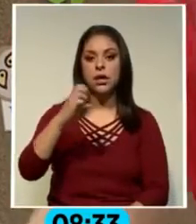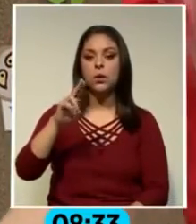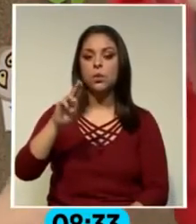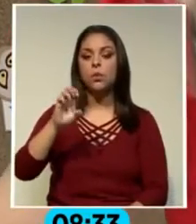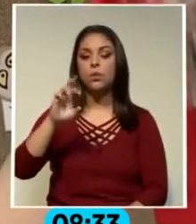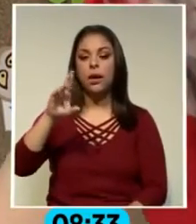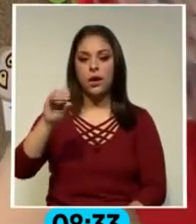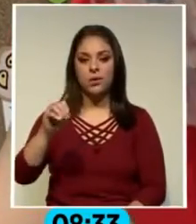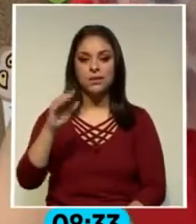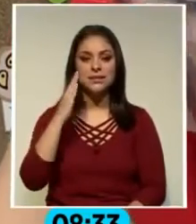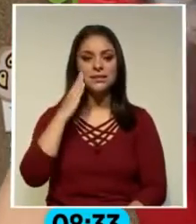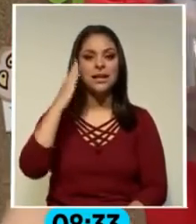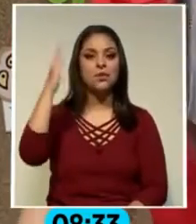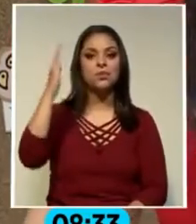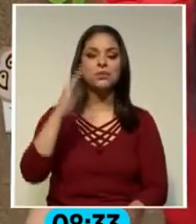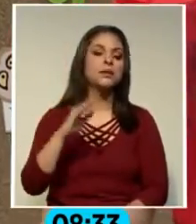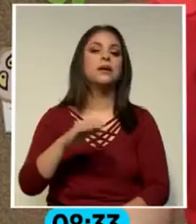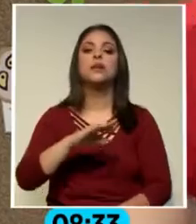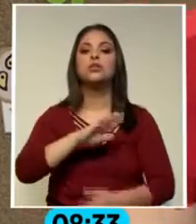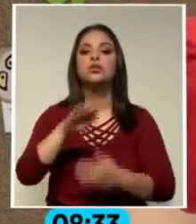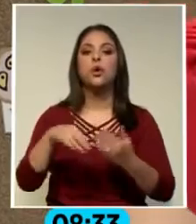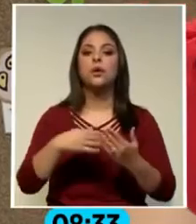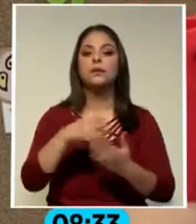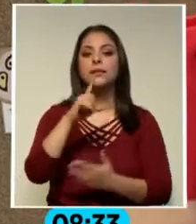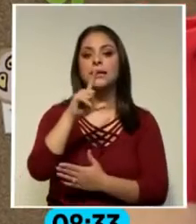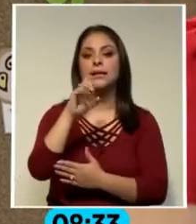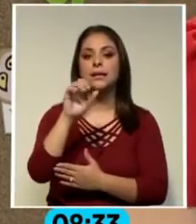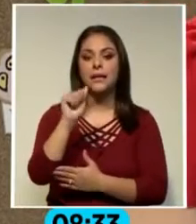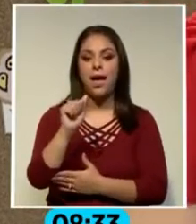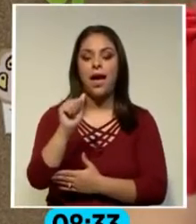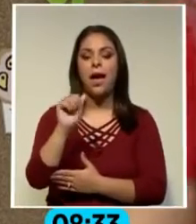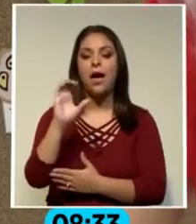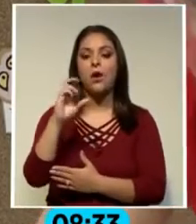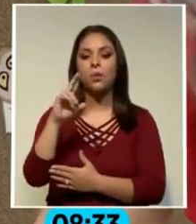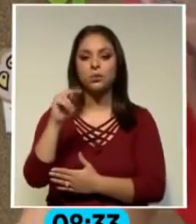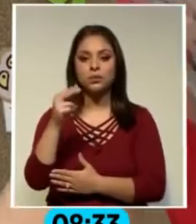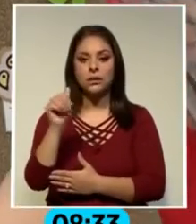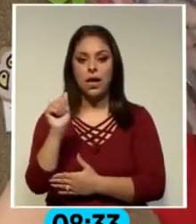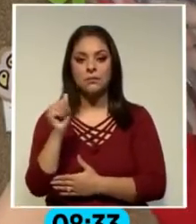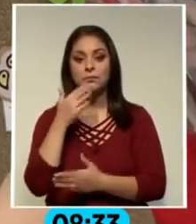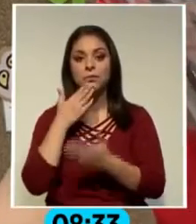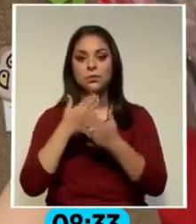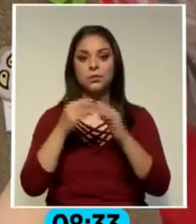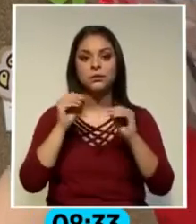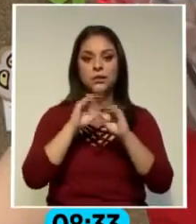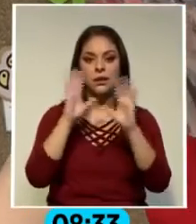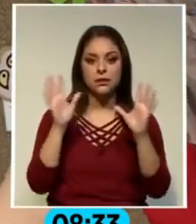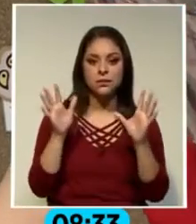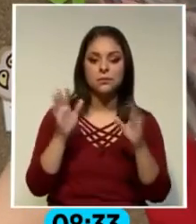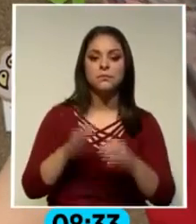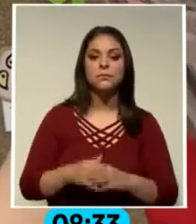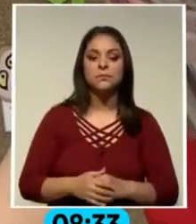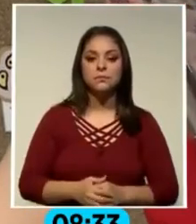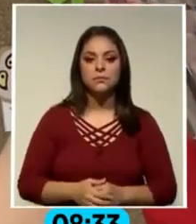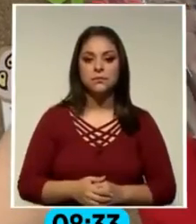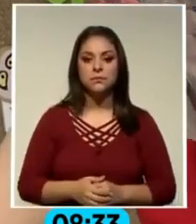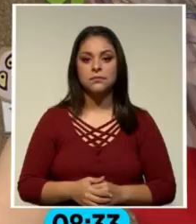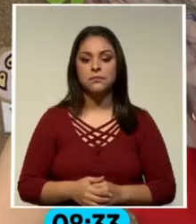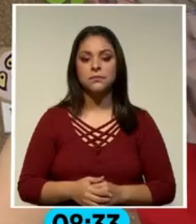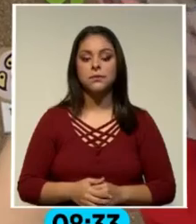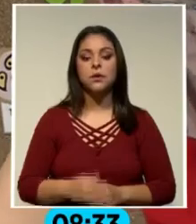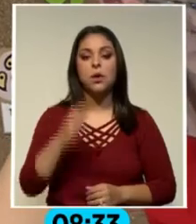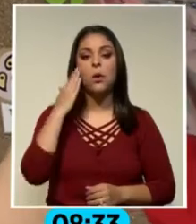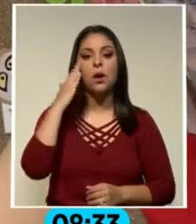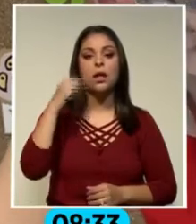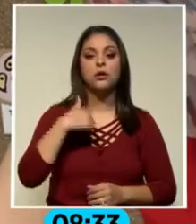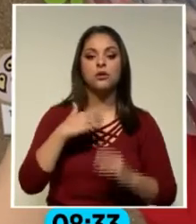parte de Lía Acuña. Hola, Lía. Muy hola, atenta Lía. A las galletas. Yo quiero ver sus galletas, Lía. Buenos días, soy Yared Aguilar, vivo en Taras. Me gusta